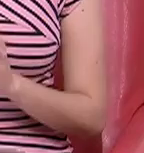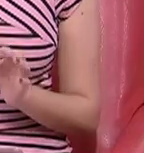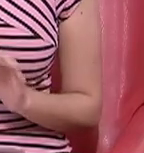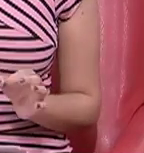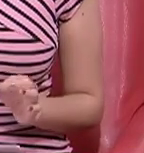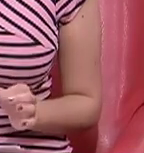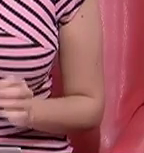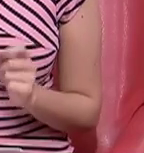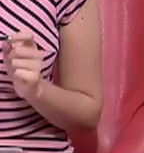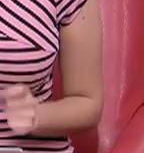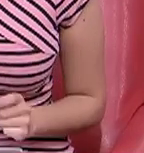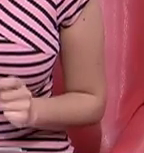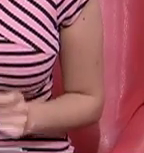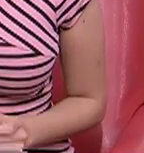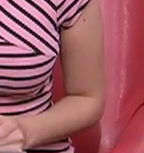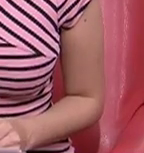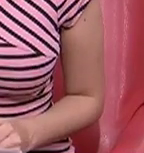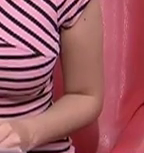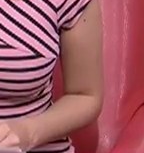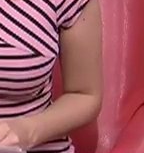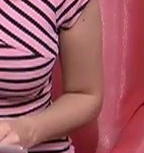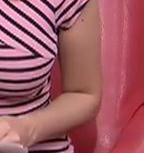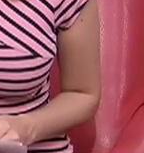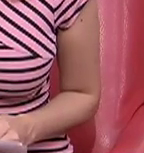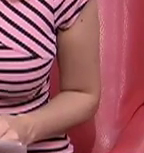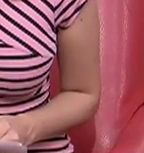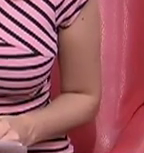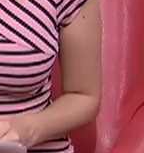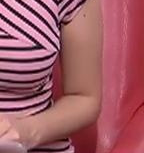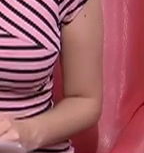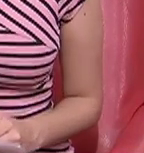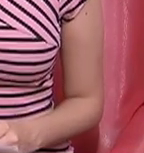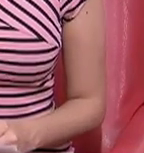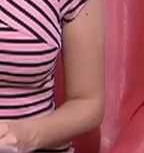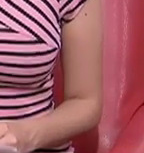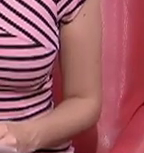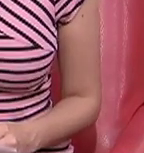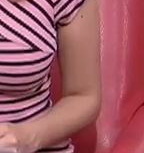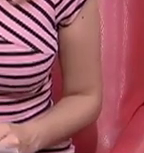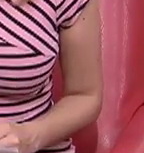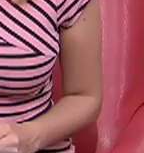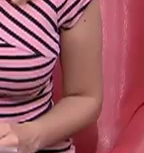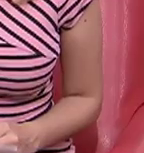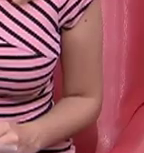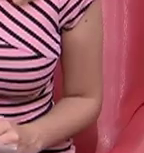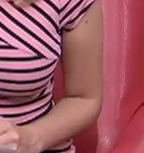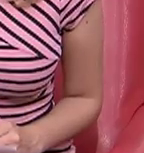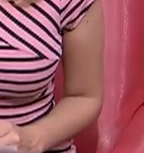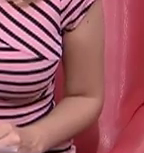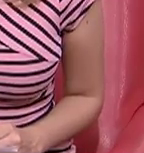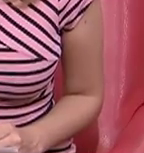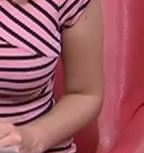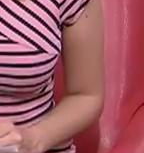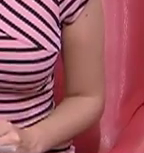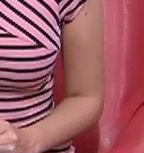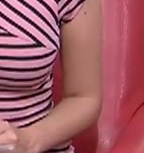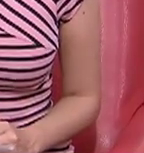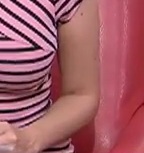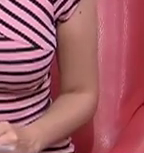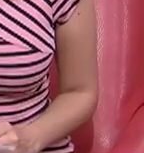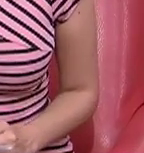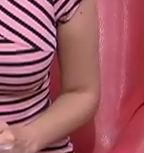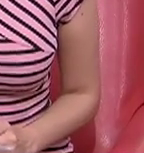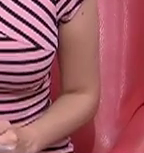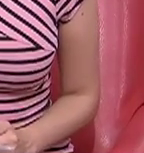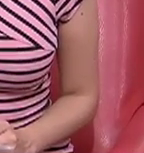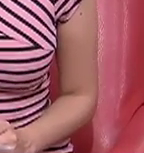bueno, este es el proyecto prioritario para la Dirección de Misiones Científicas de la agencia y la iniciativa de ciencias del espacio más grande de la